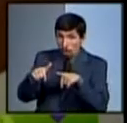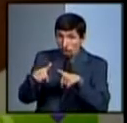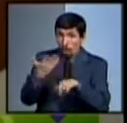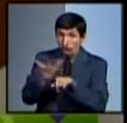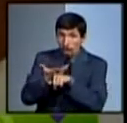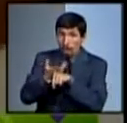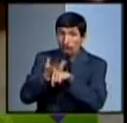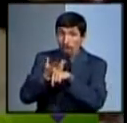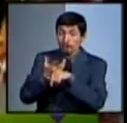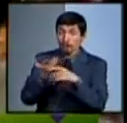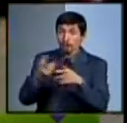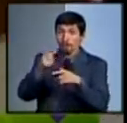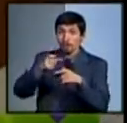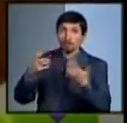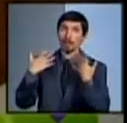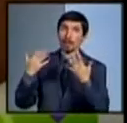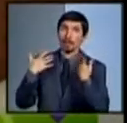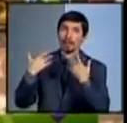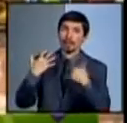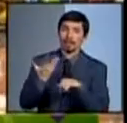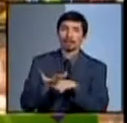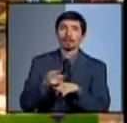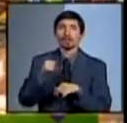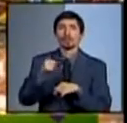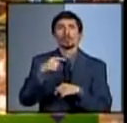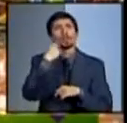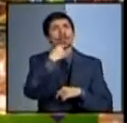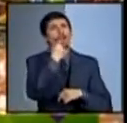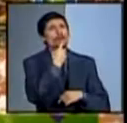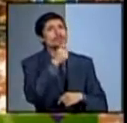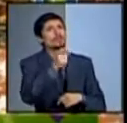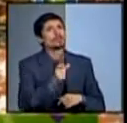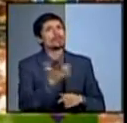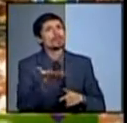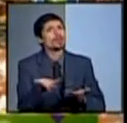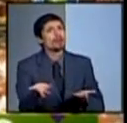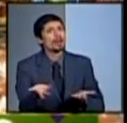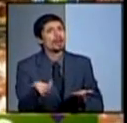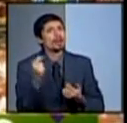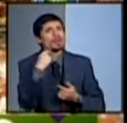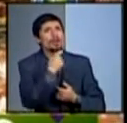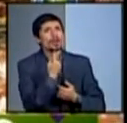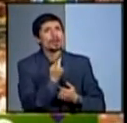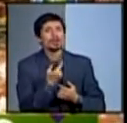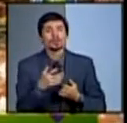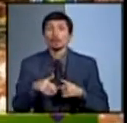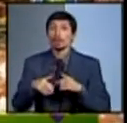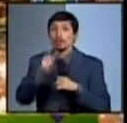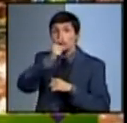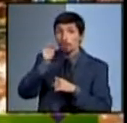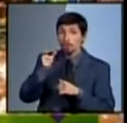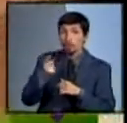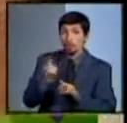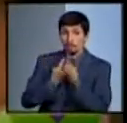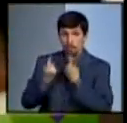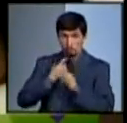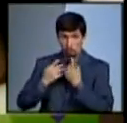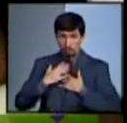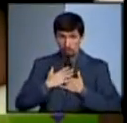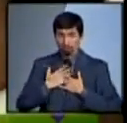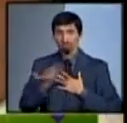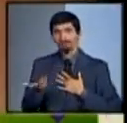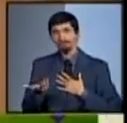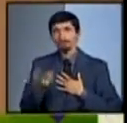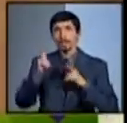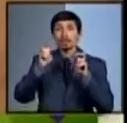que anden todos más agitados. Sí. ¿Qué es lo que más te pregunta la gente desde esta posición? Bueno, la gente por lo general pregunta